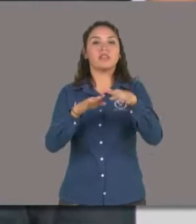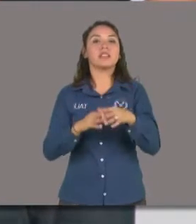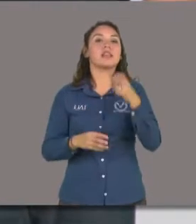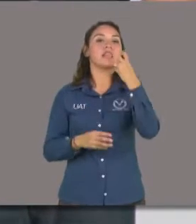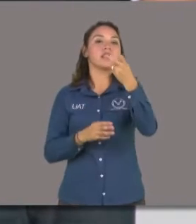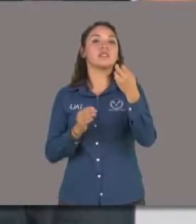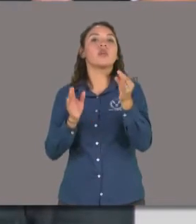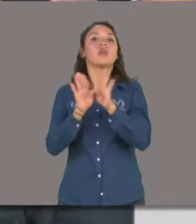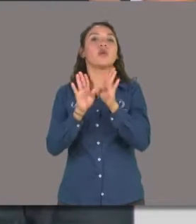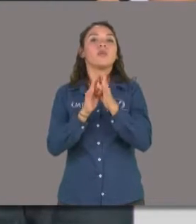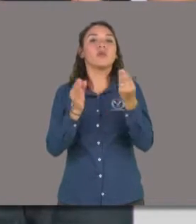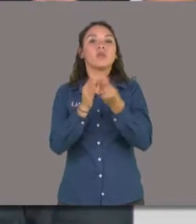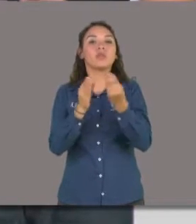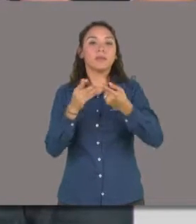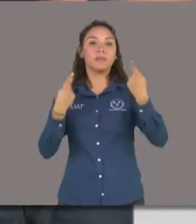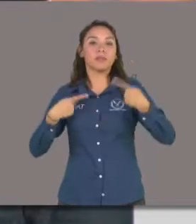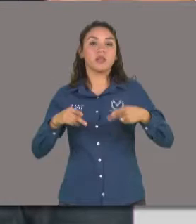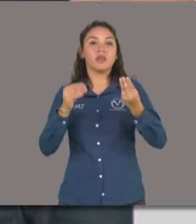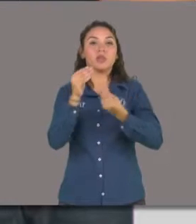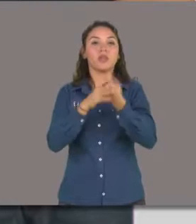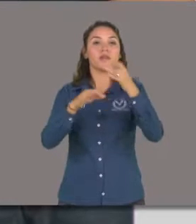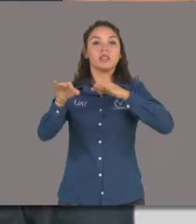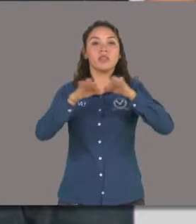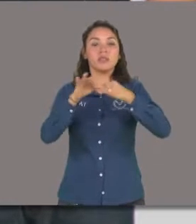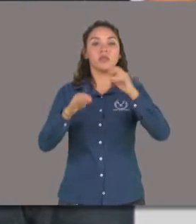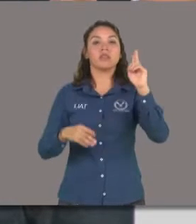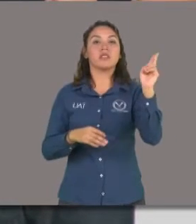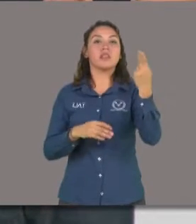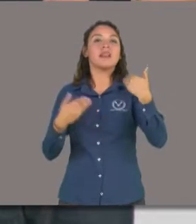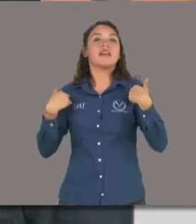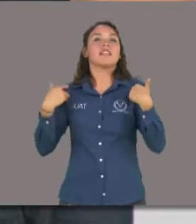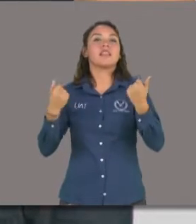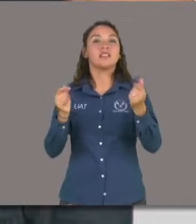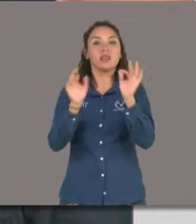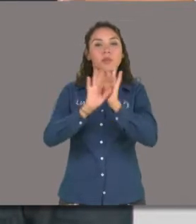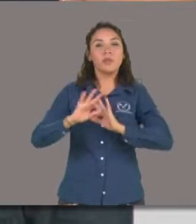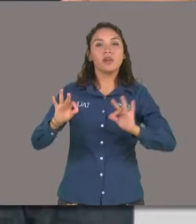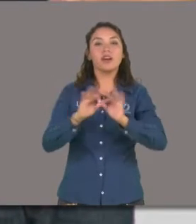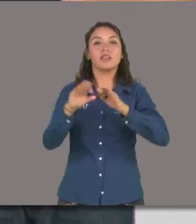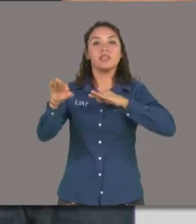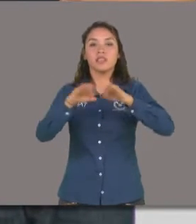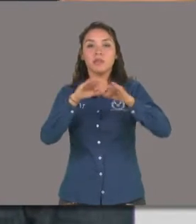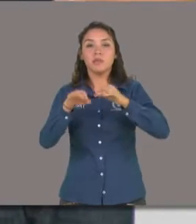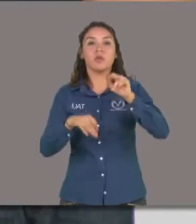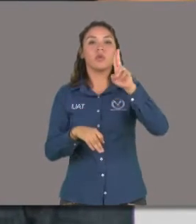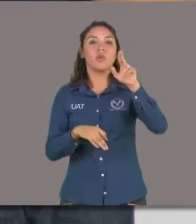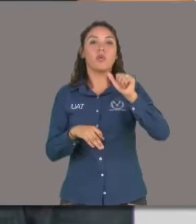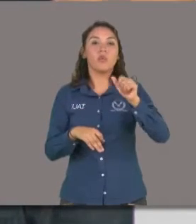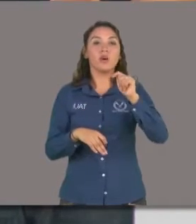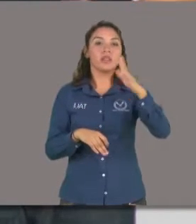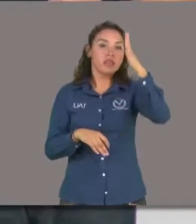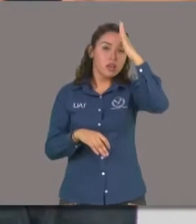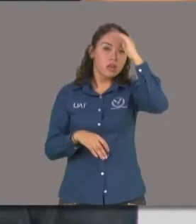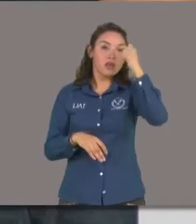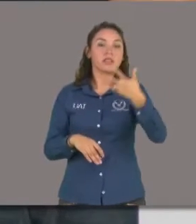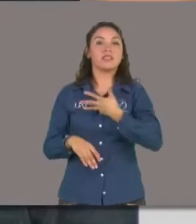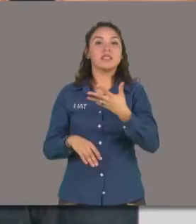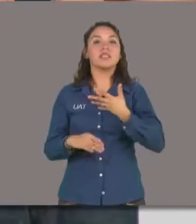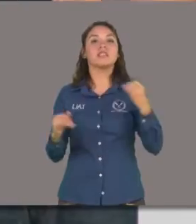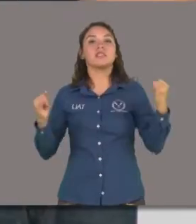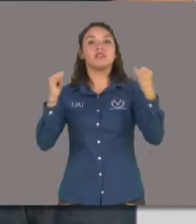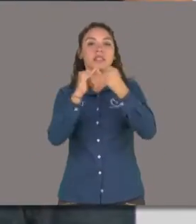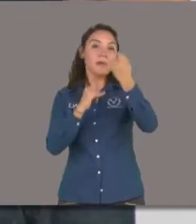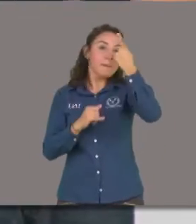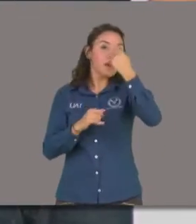Este tipo de cursos se dan a fin de que los nuevos trabajadores universitarios comprendan la importancia de elaborar en la UAT y el compromiso que tiene esta